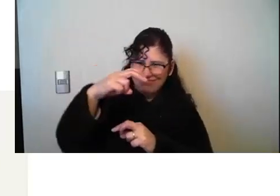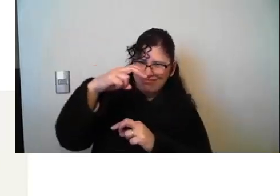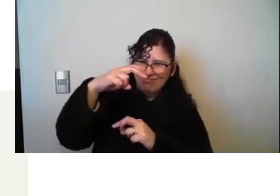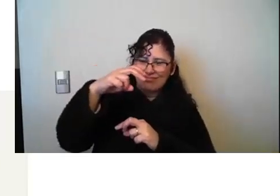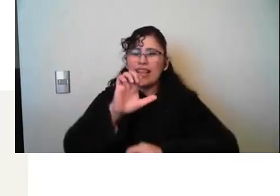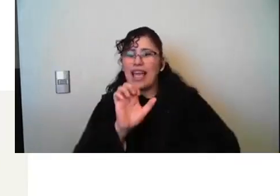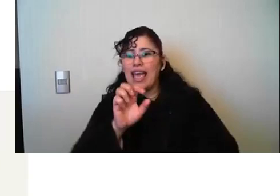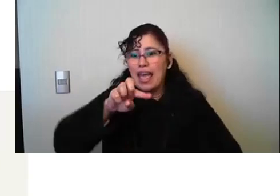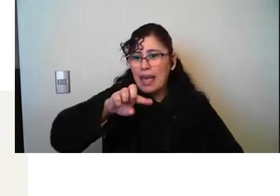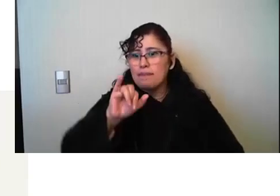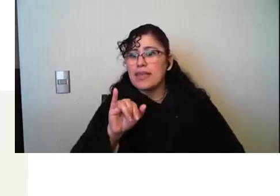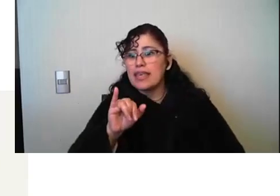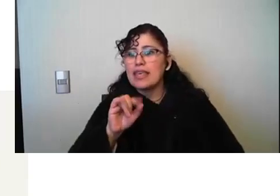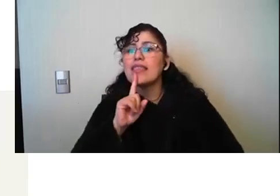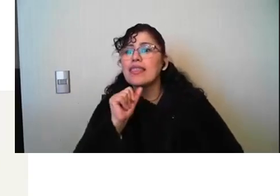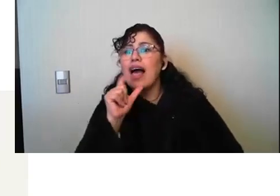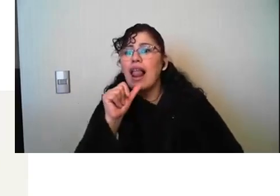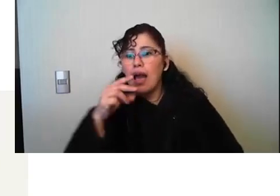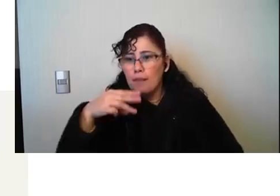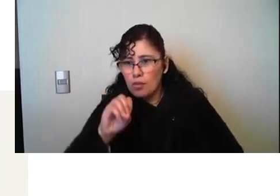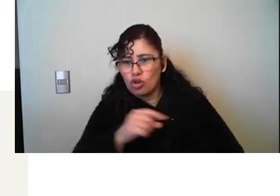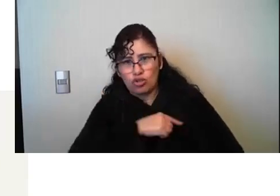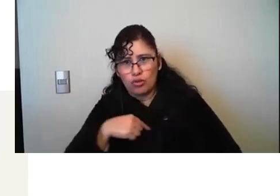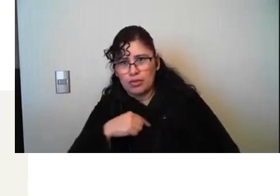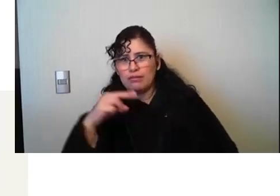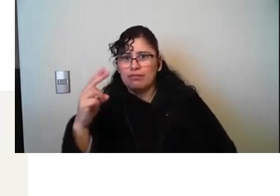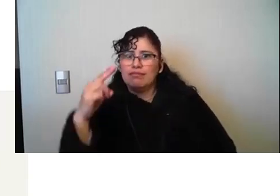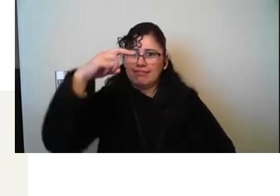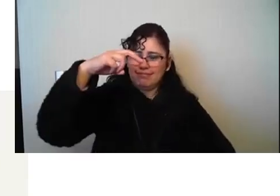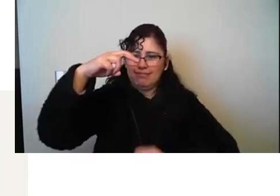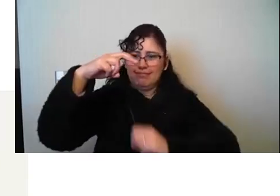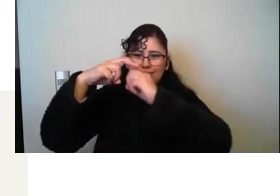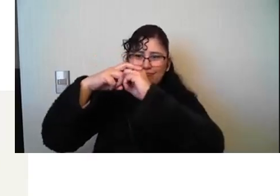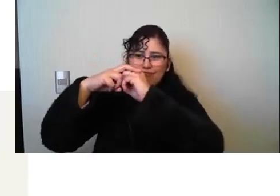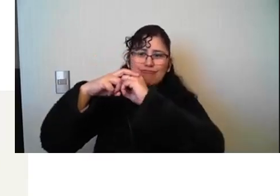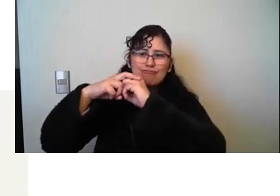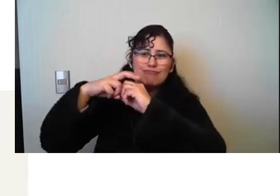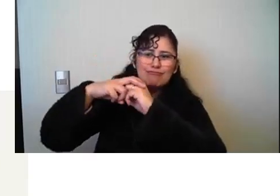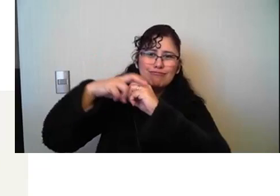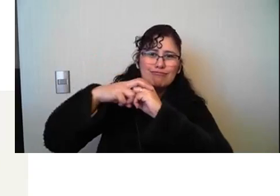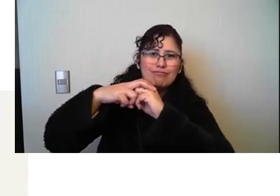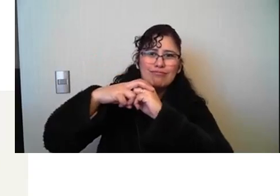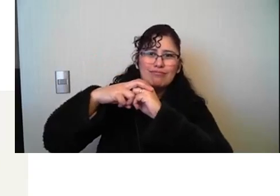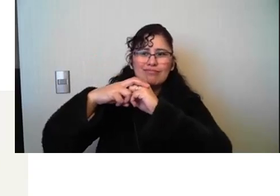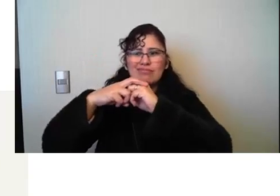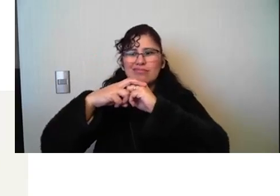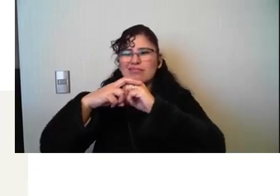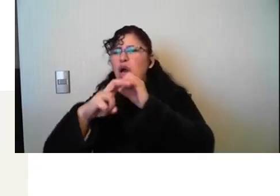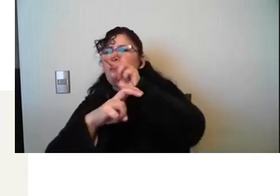tálamo, epitálamo. En realidad está sobre y además un poco posterior